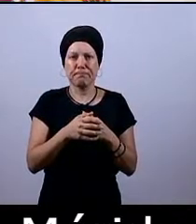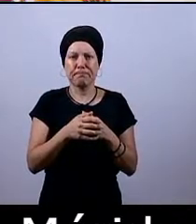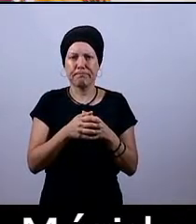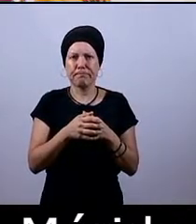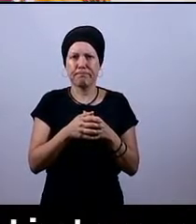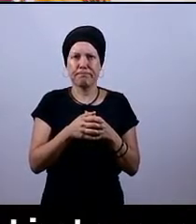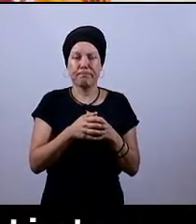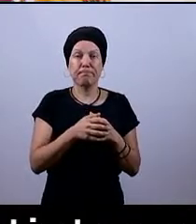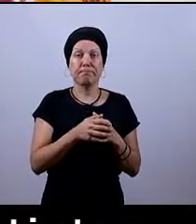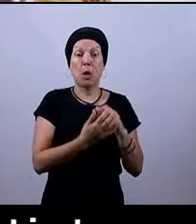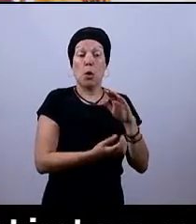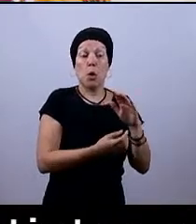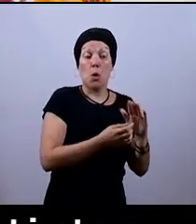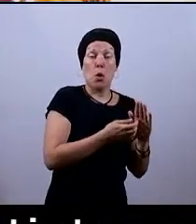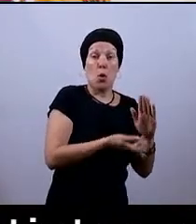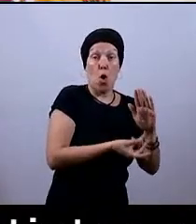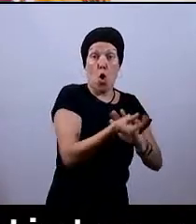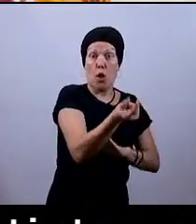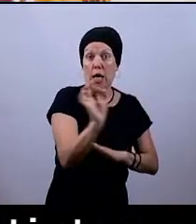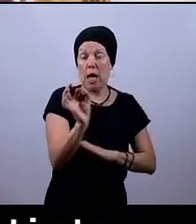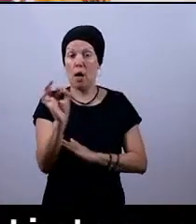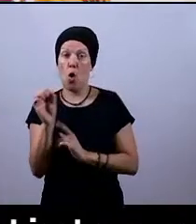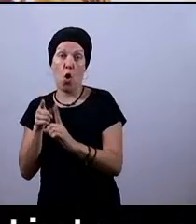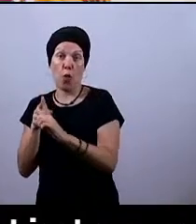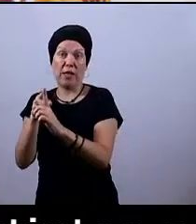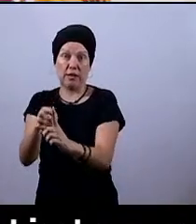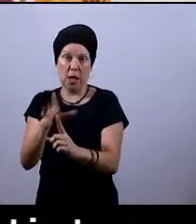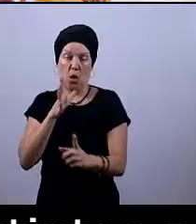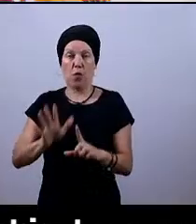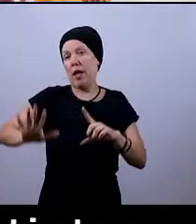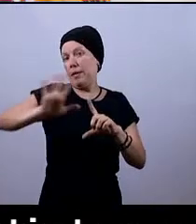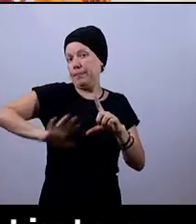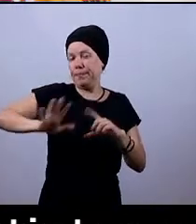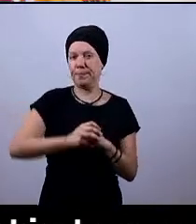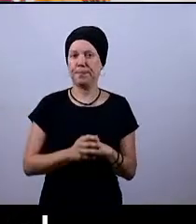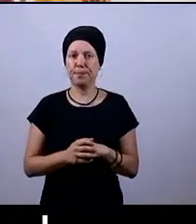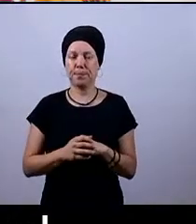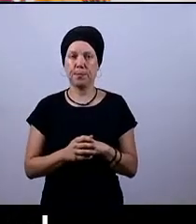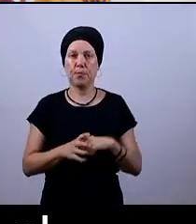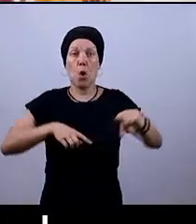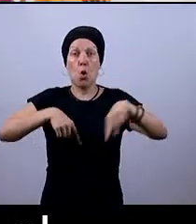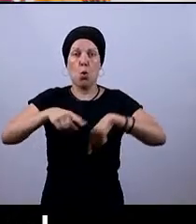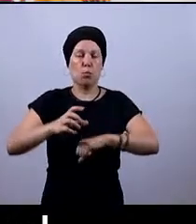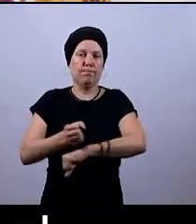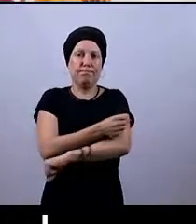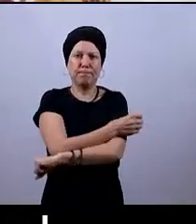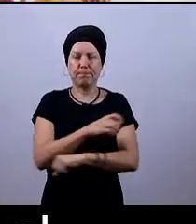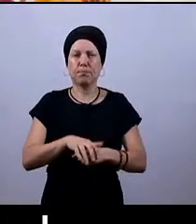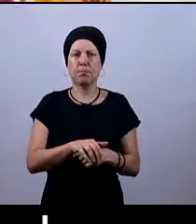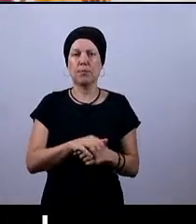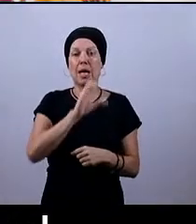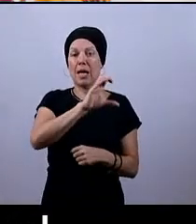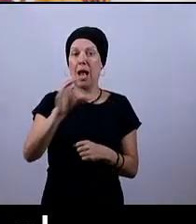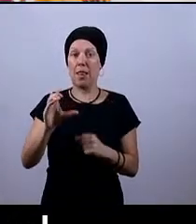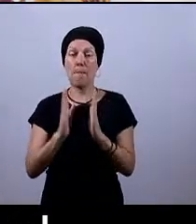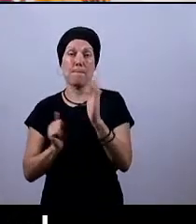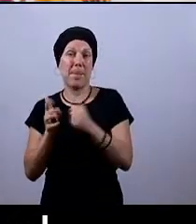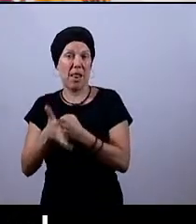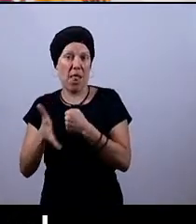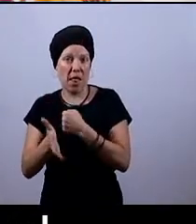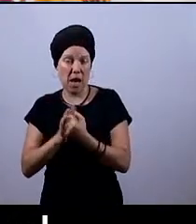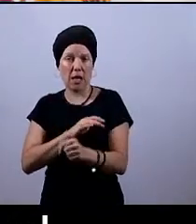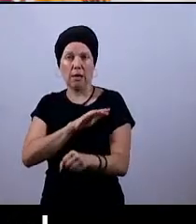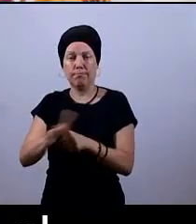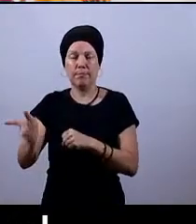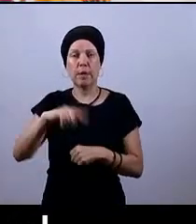o destino por el Estado. Por su parte, las rutas ferroviarias que cubren Cáceres, Valencia de Alcántara